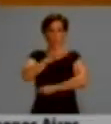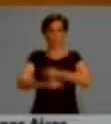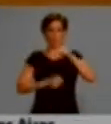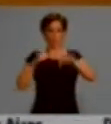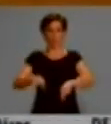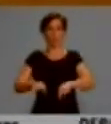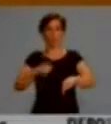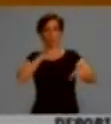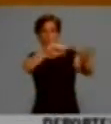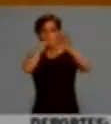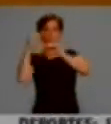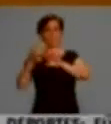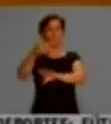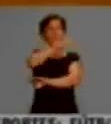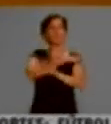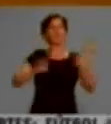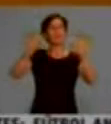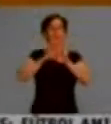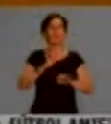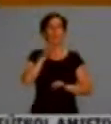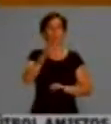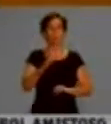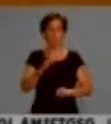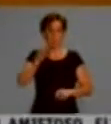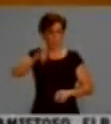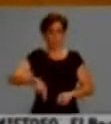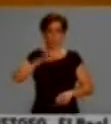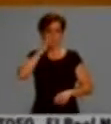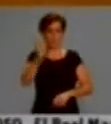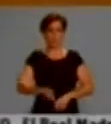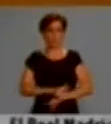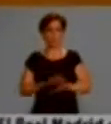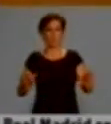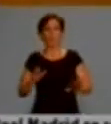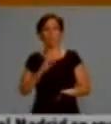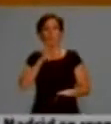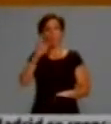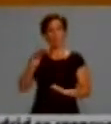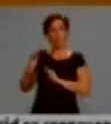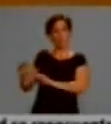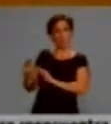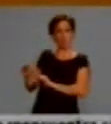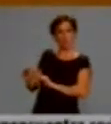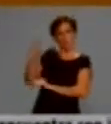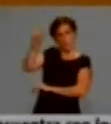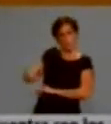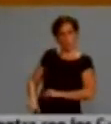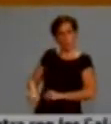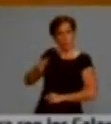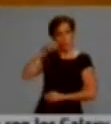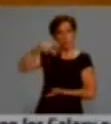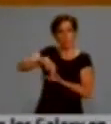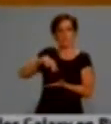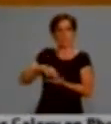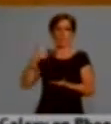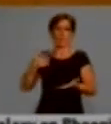perfectamente. Pero es un ejercicio inútil, ¿sabe? La sombra del señor Bárcenas es ya su propia